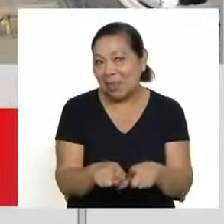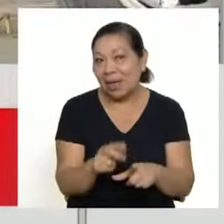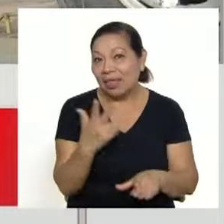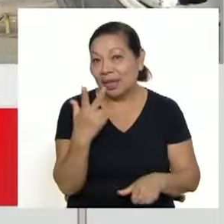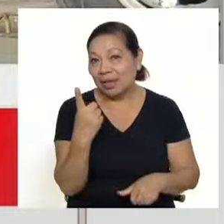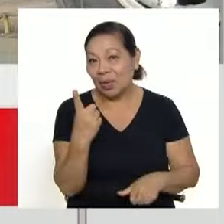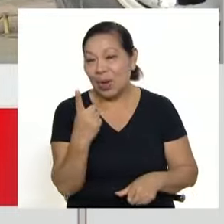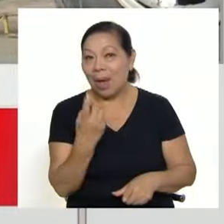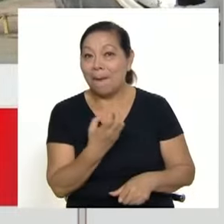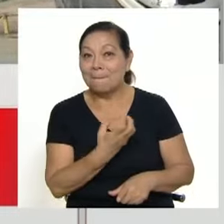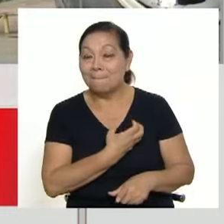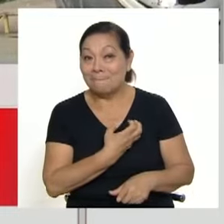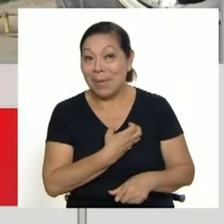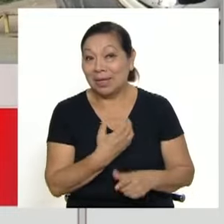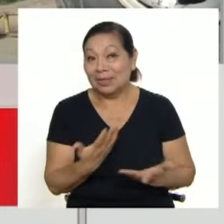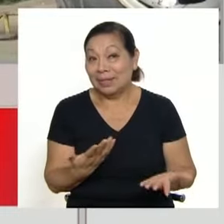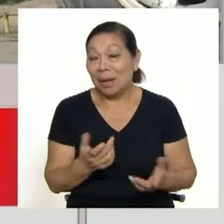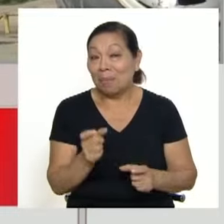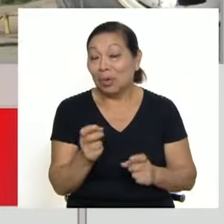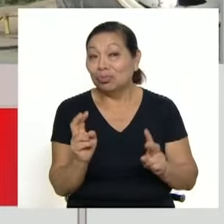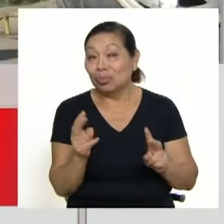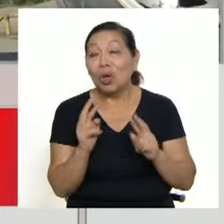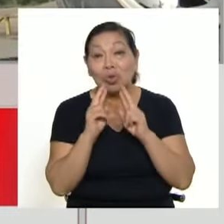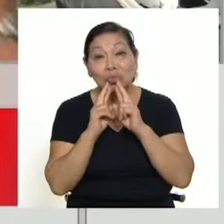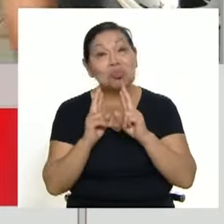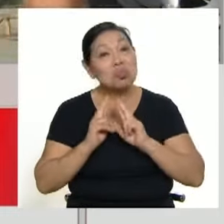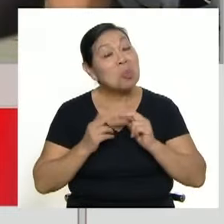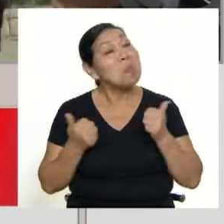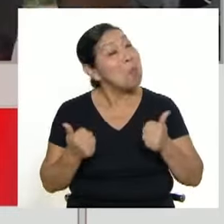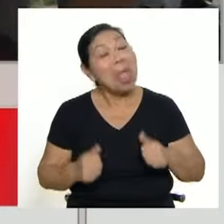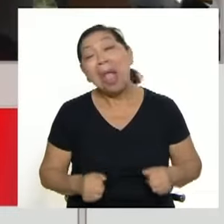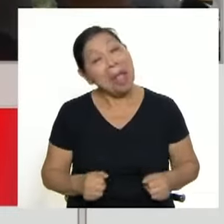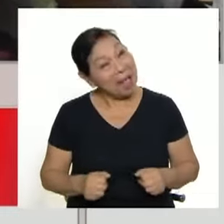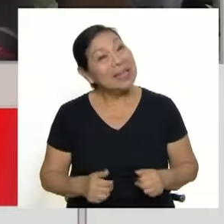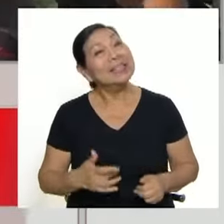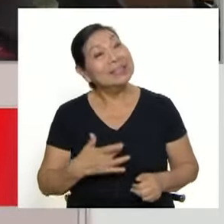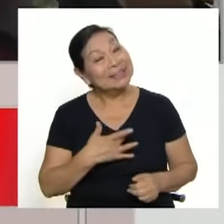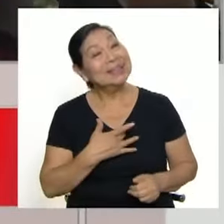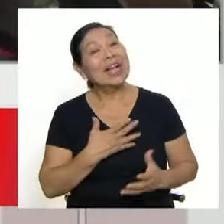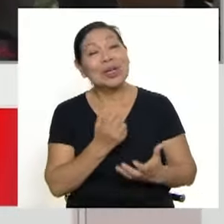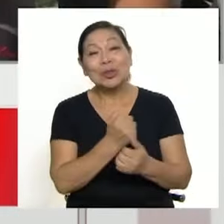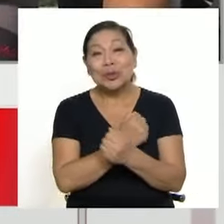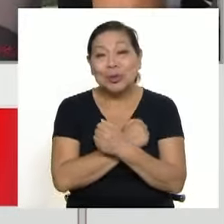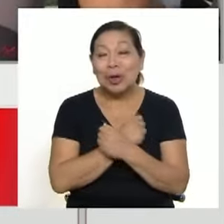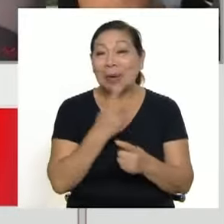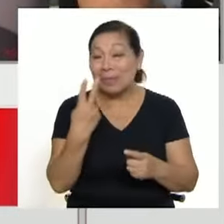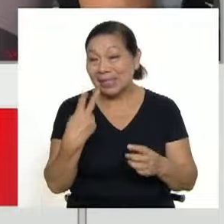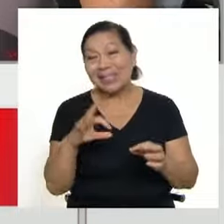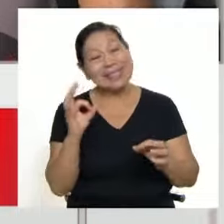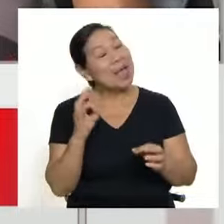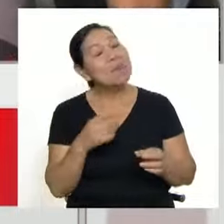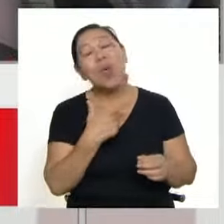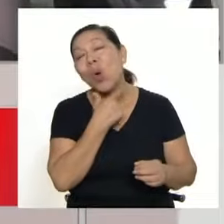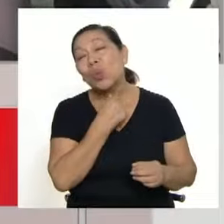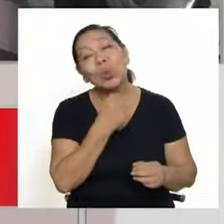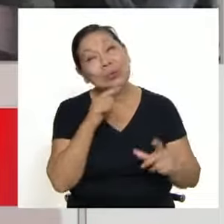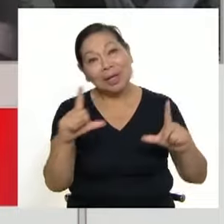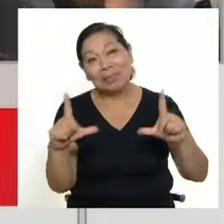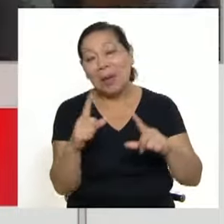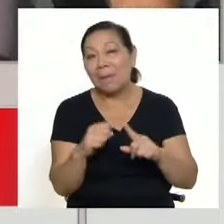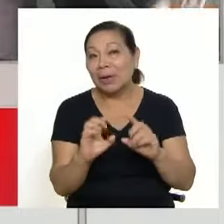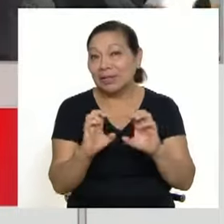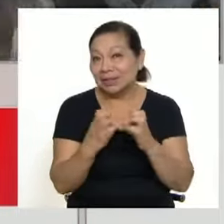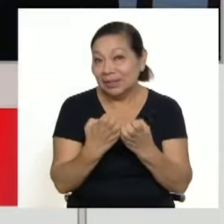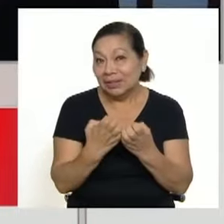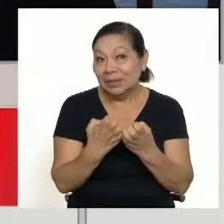de mayo. Y la gente nos está respondiendo muy bien porque sentimos que la gente quiere reportaje del Perú, ¿no? Que un poquito todo el